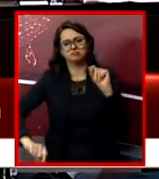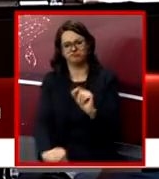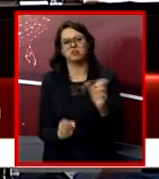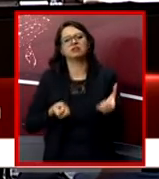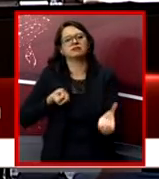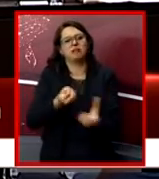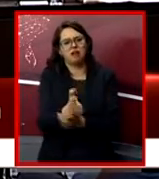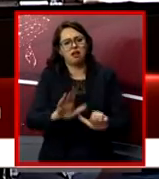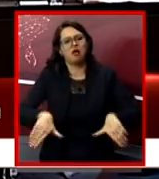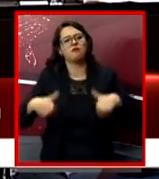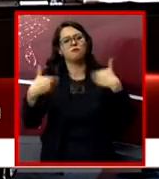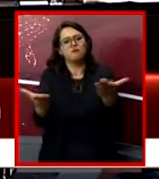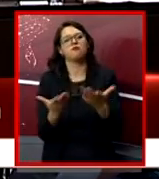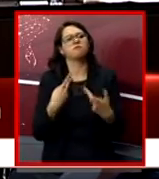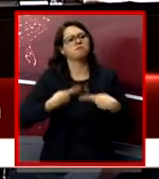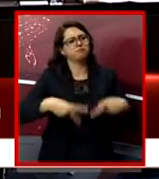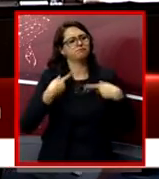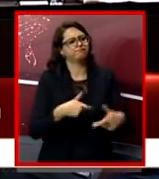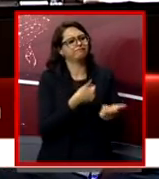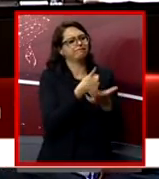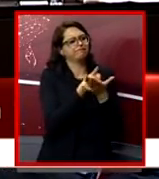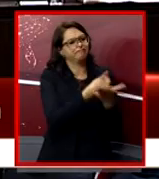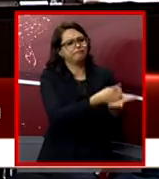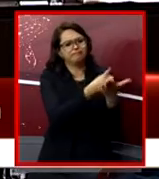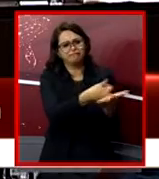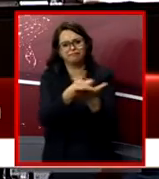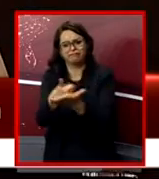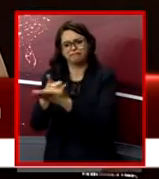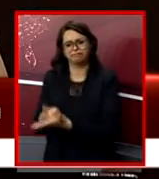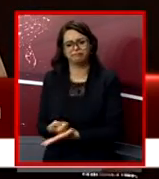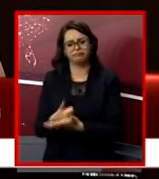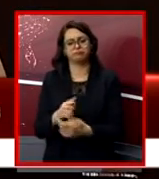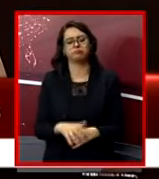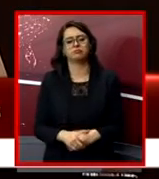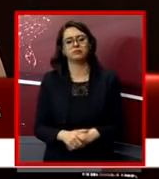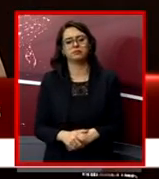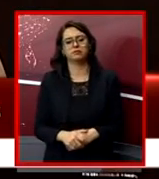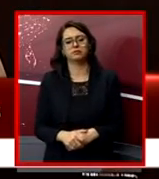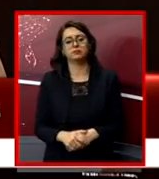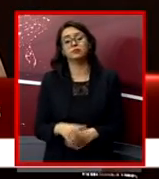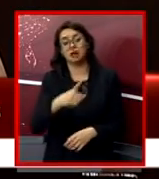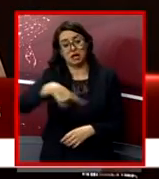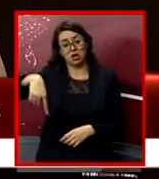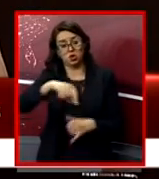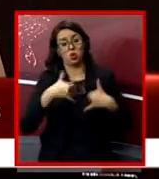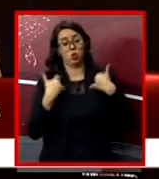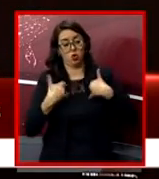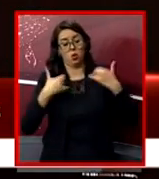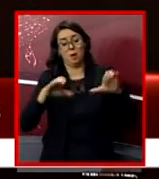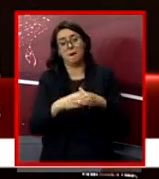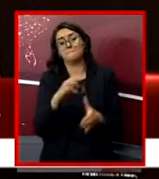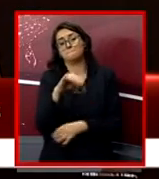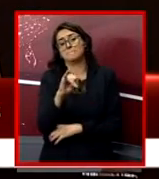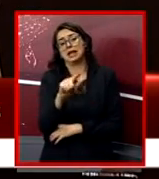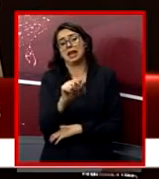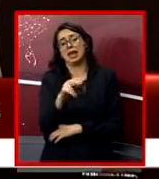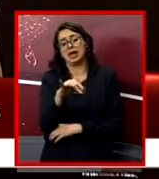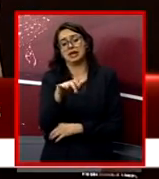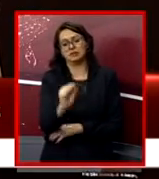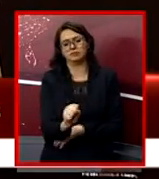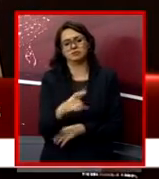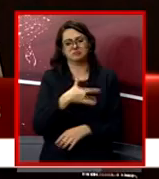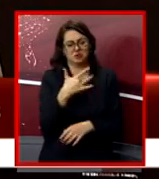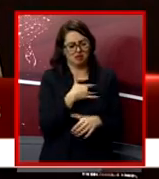para poder auxiliar a los que estaban ahí necesitando. Los llamados millennials decidieron pasar de lo